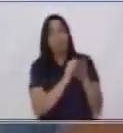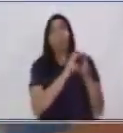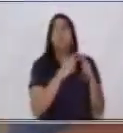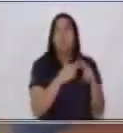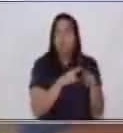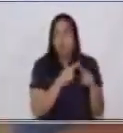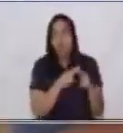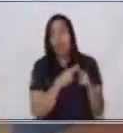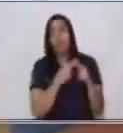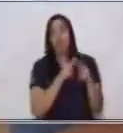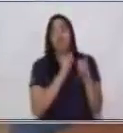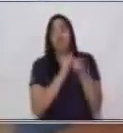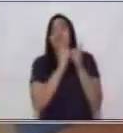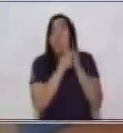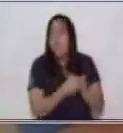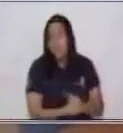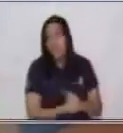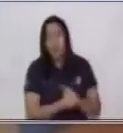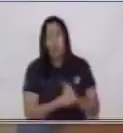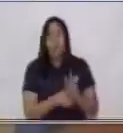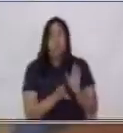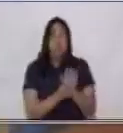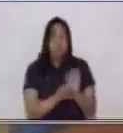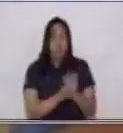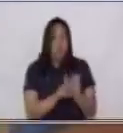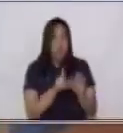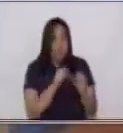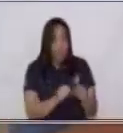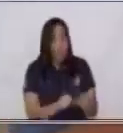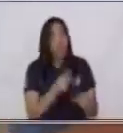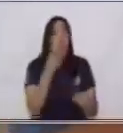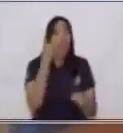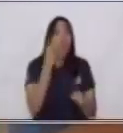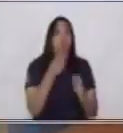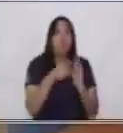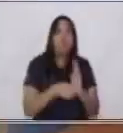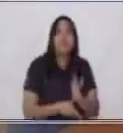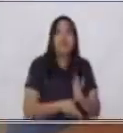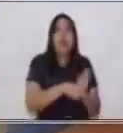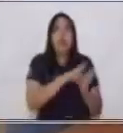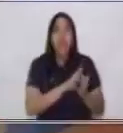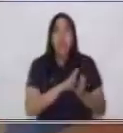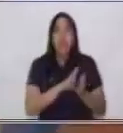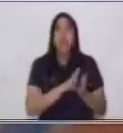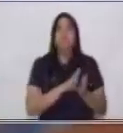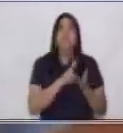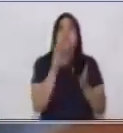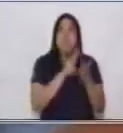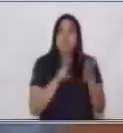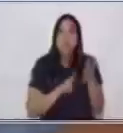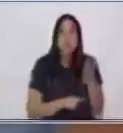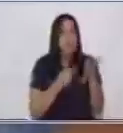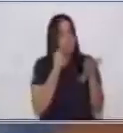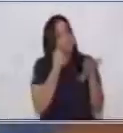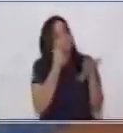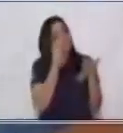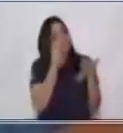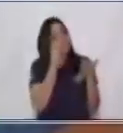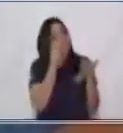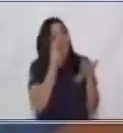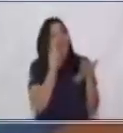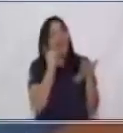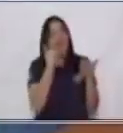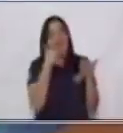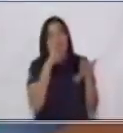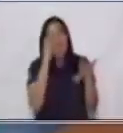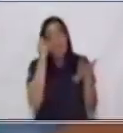Vamos a darnos cuenta si utilizamos las palabras propias, es decir, nuestra propia forma como entendimos